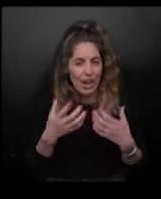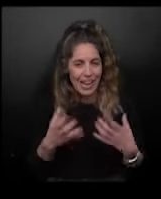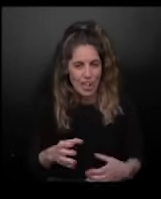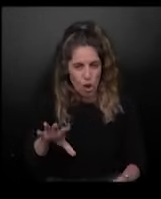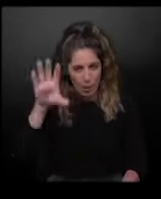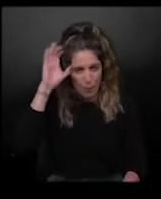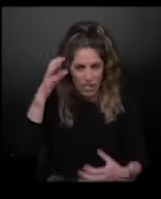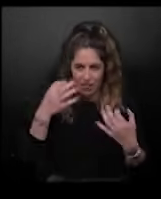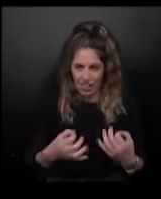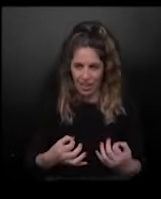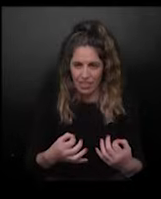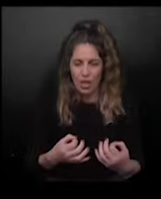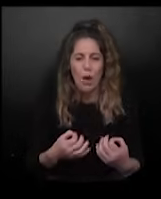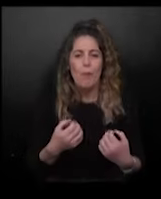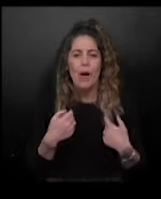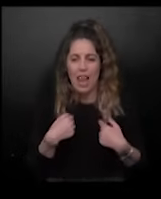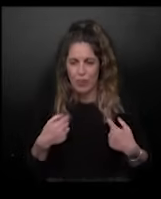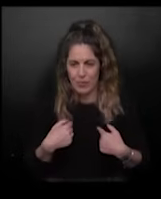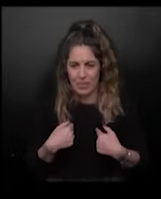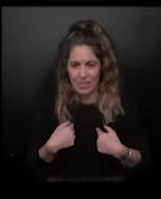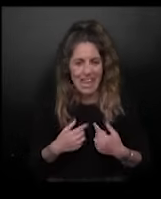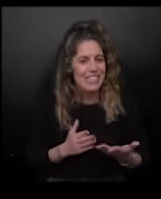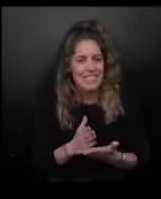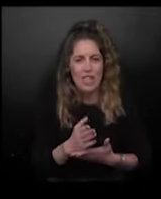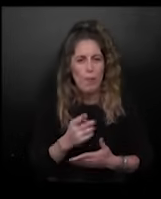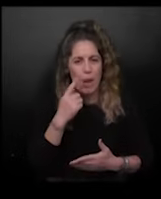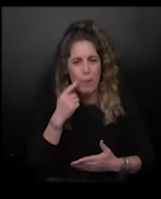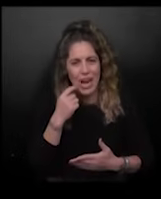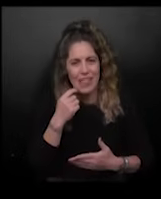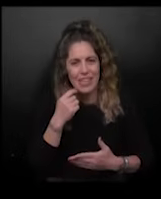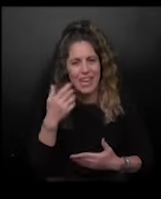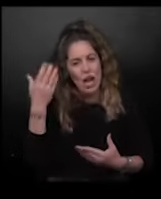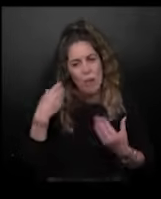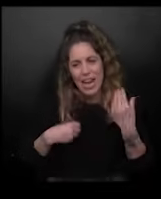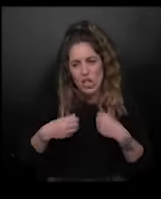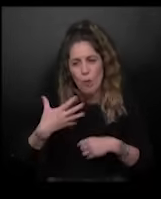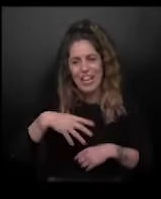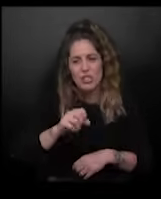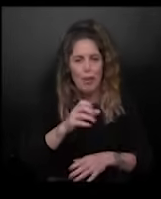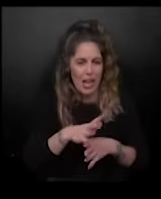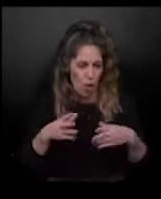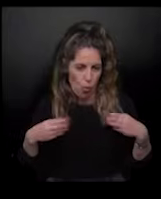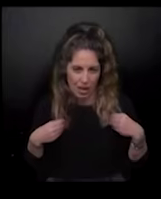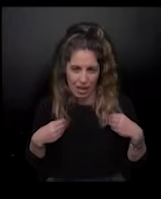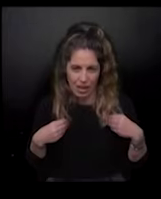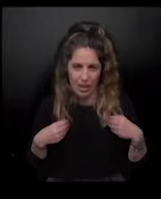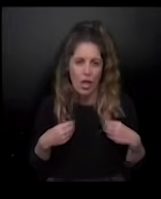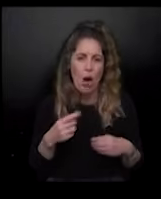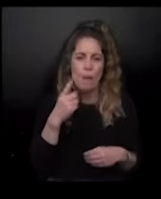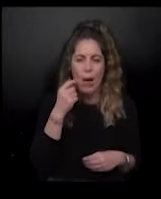memoria y verdad Porque para mí será siempre el padre que peinó mis trenzas para llevarme a la escuela